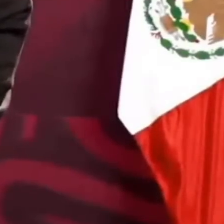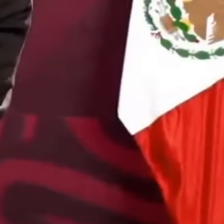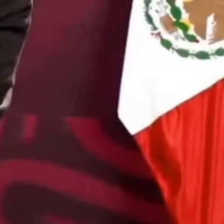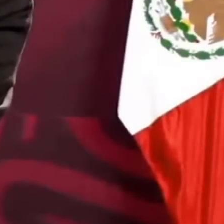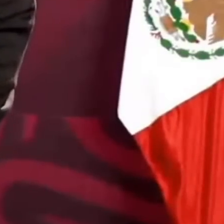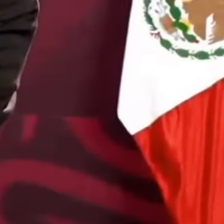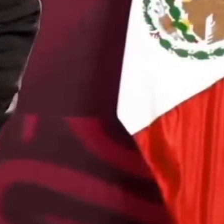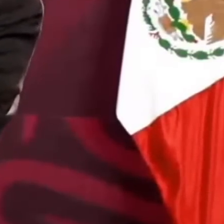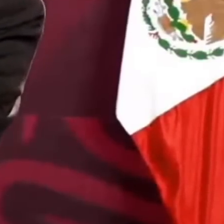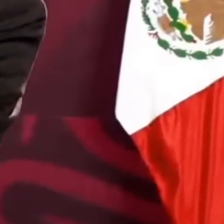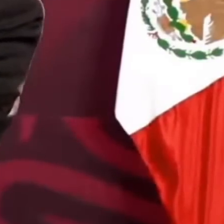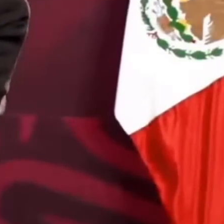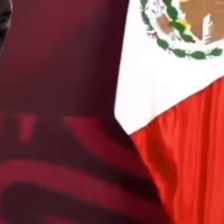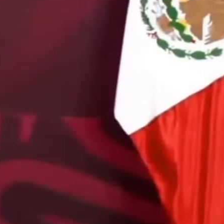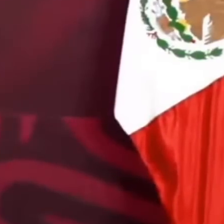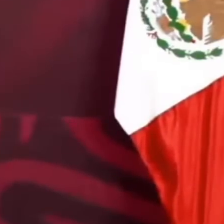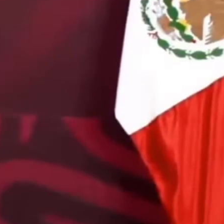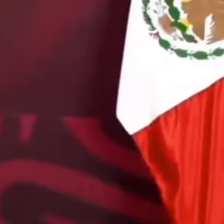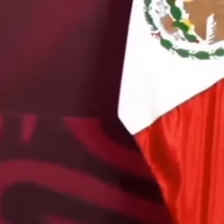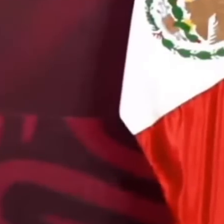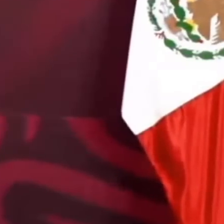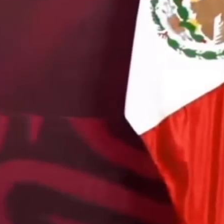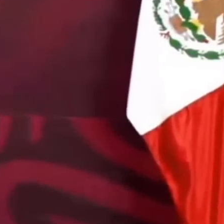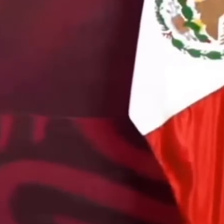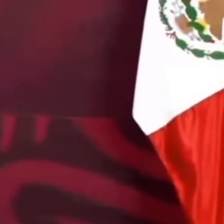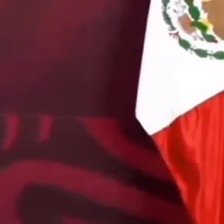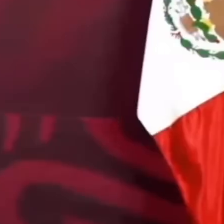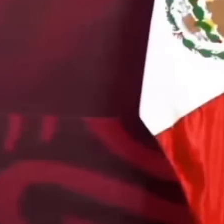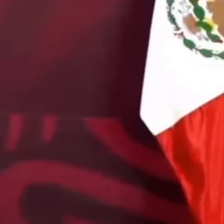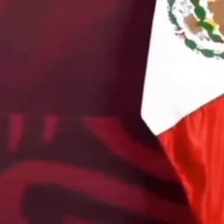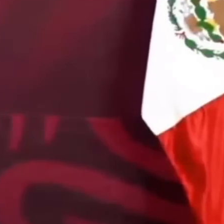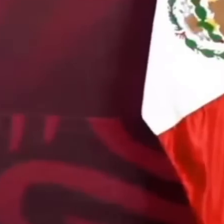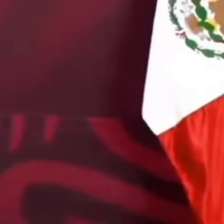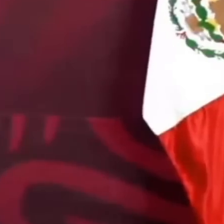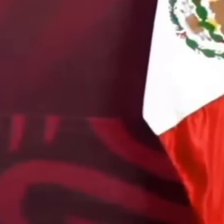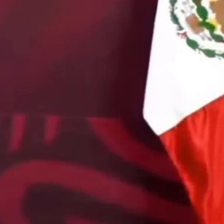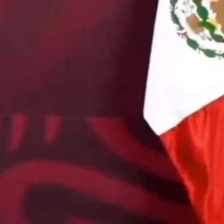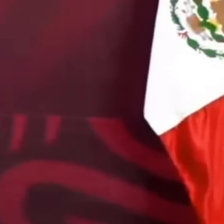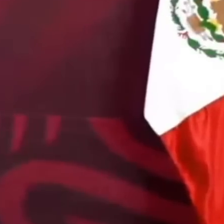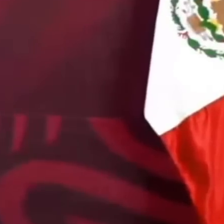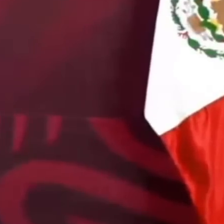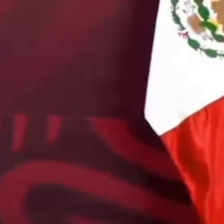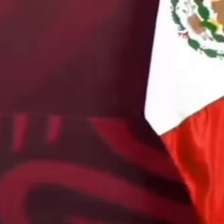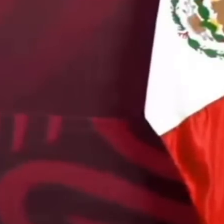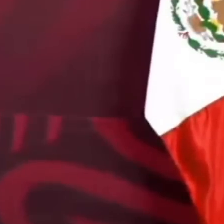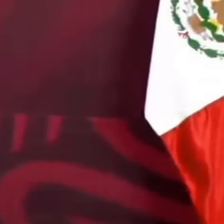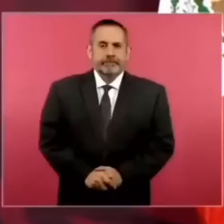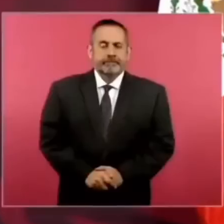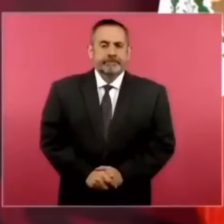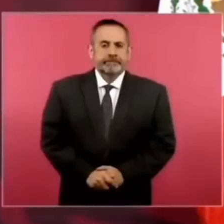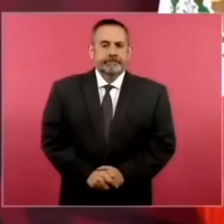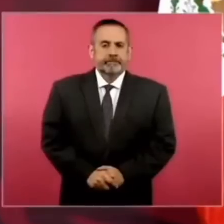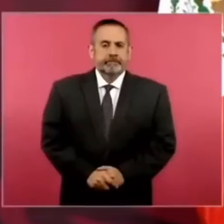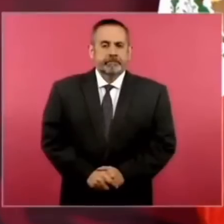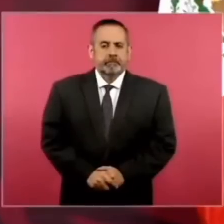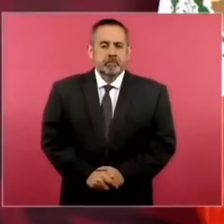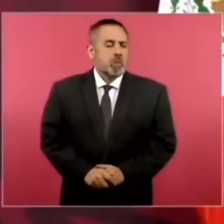Porque para hacer publicidad a la Coca-Cola